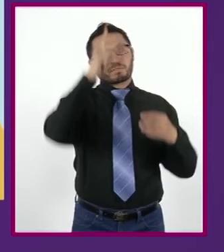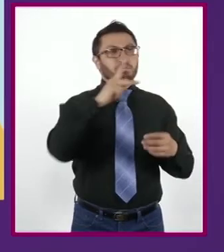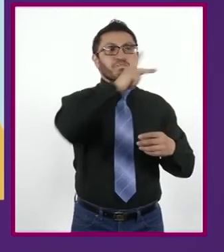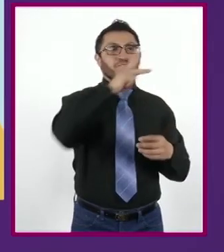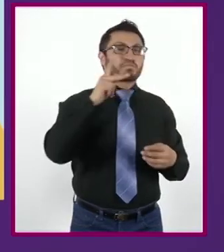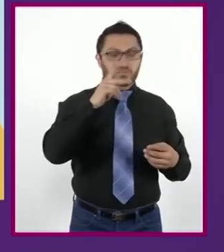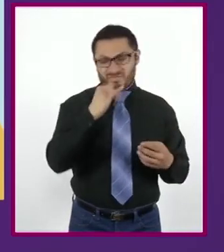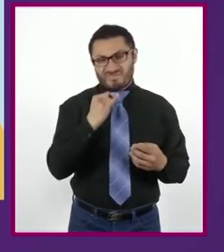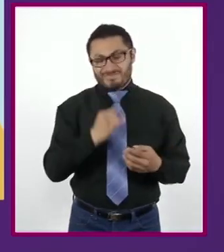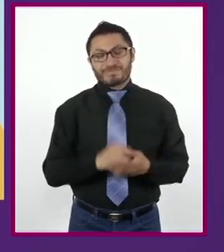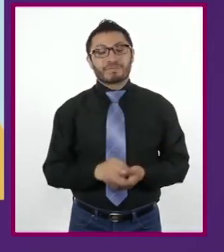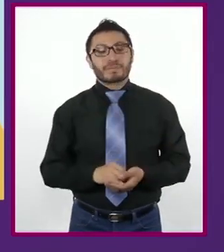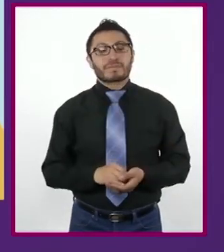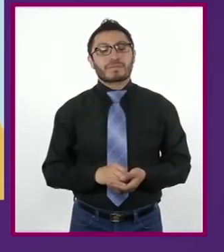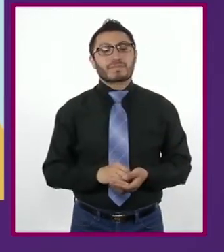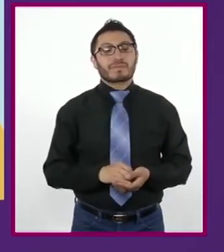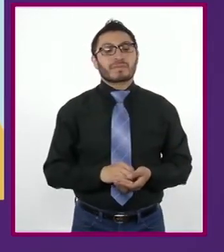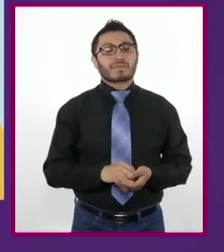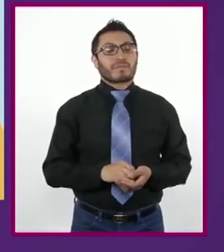quiere decir que